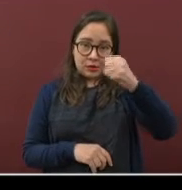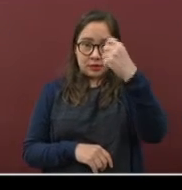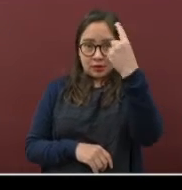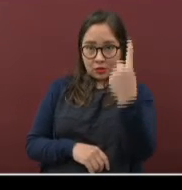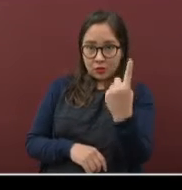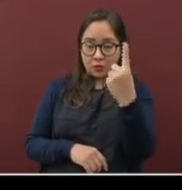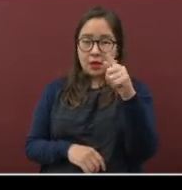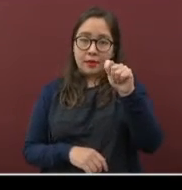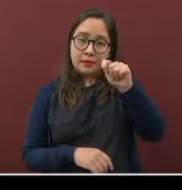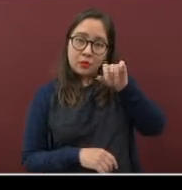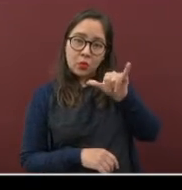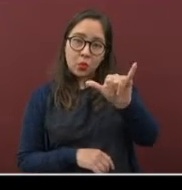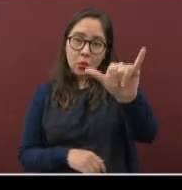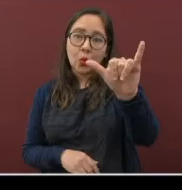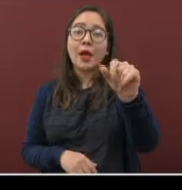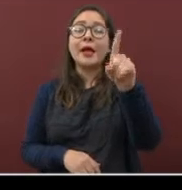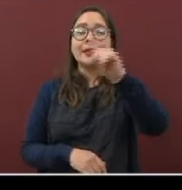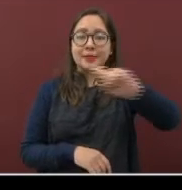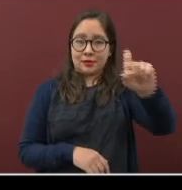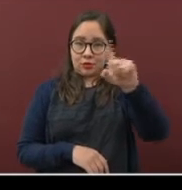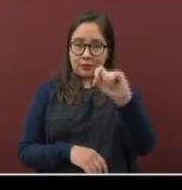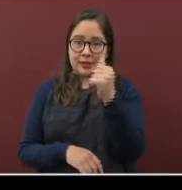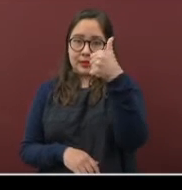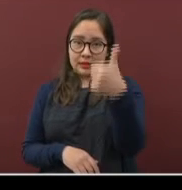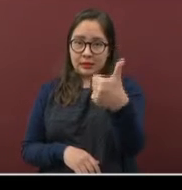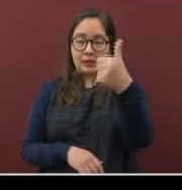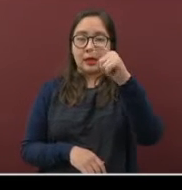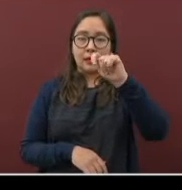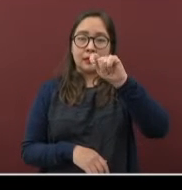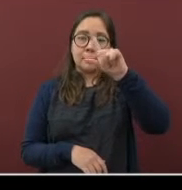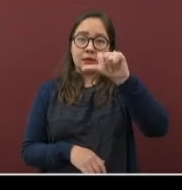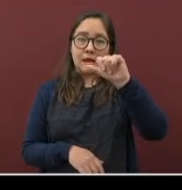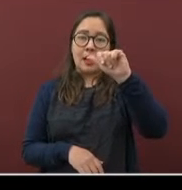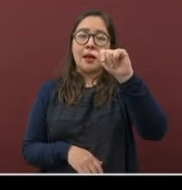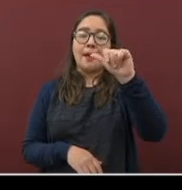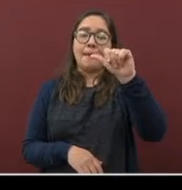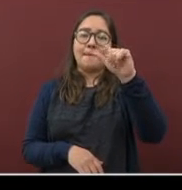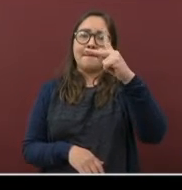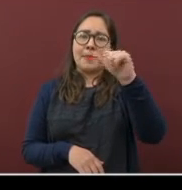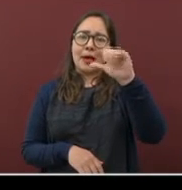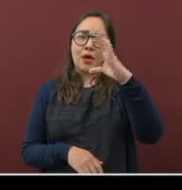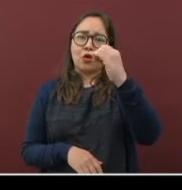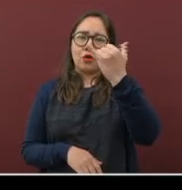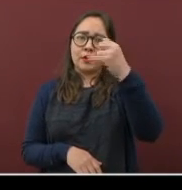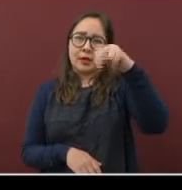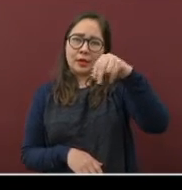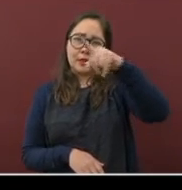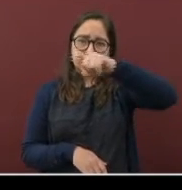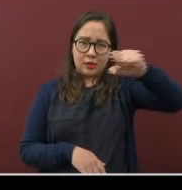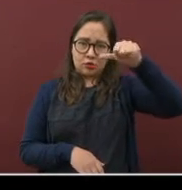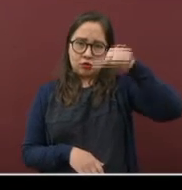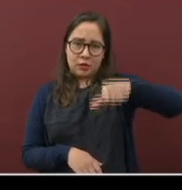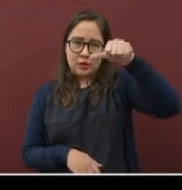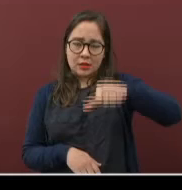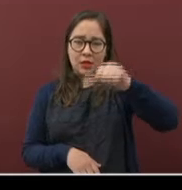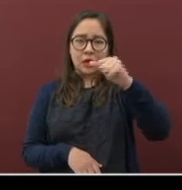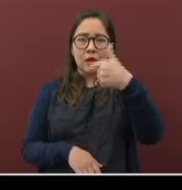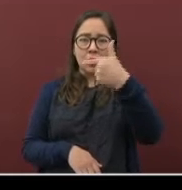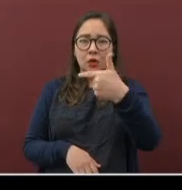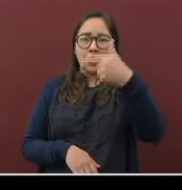tantoyuca 126 tlapacoyan 116 gutiérrez zamora